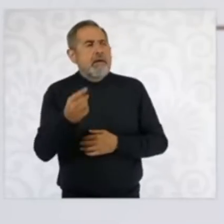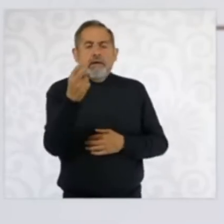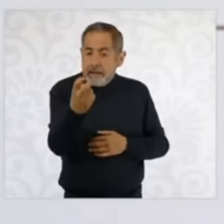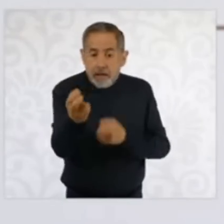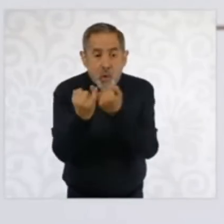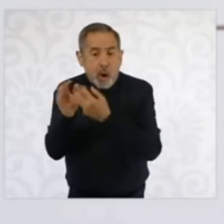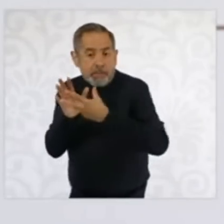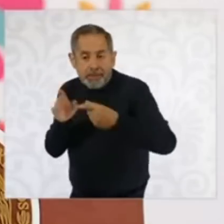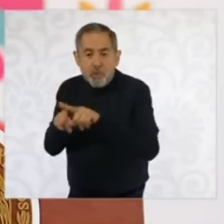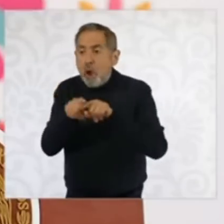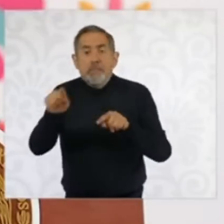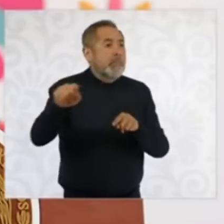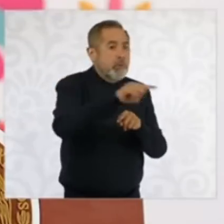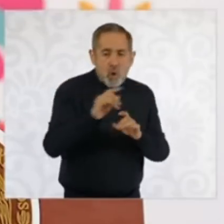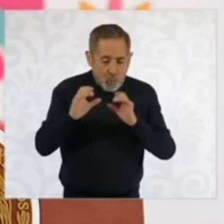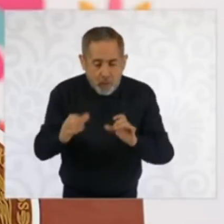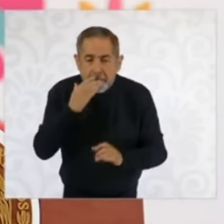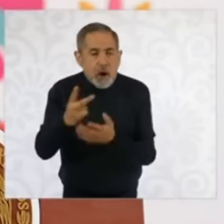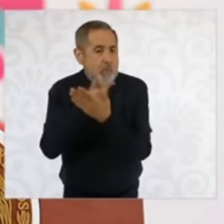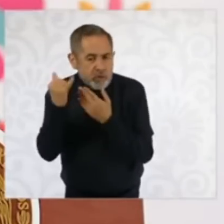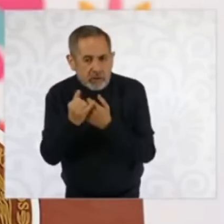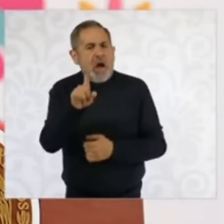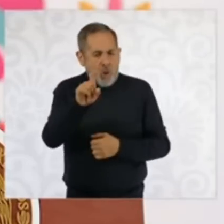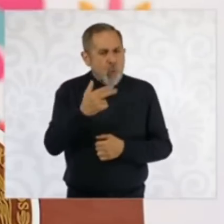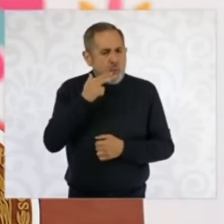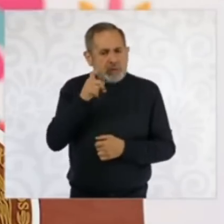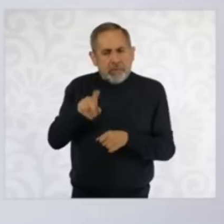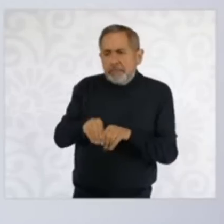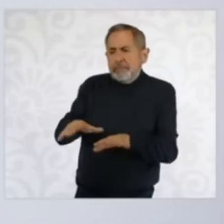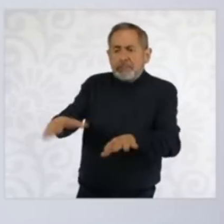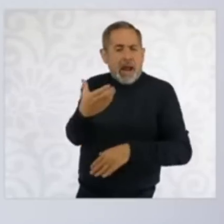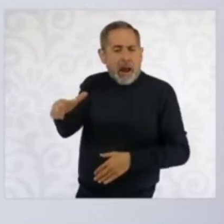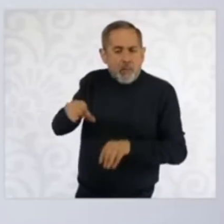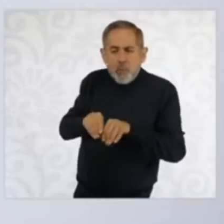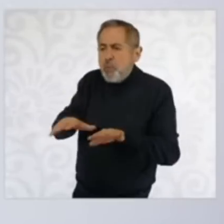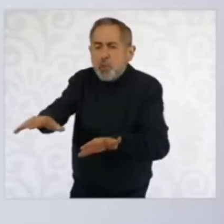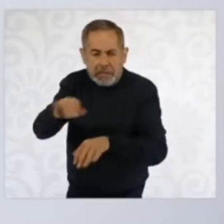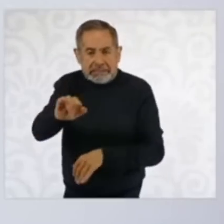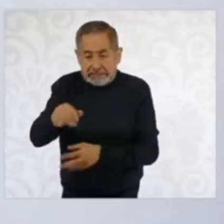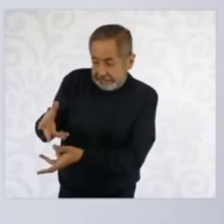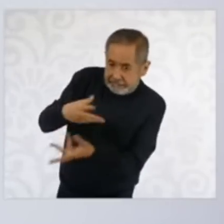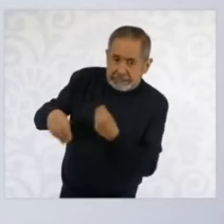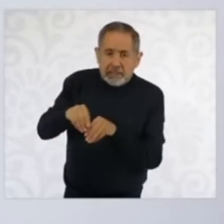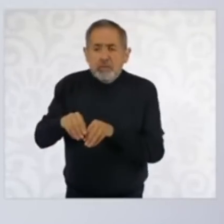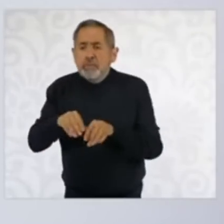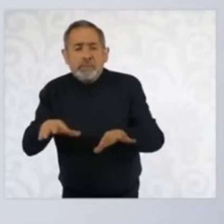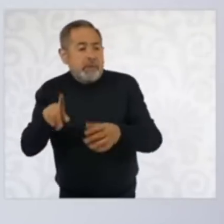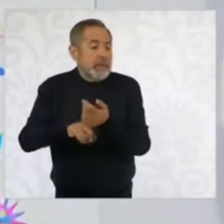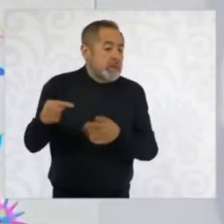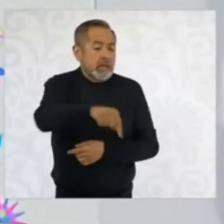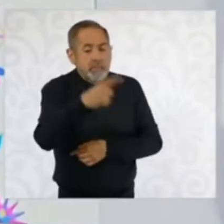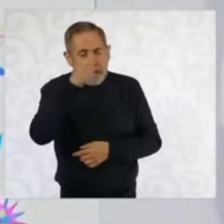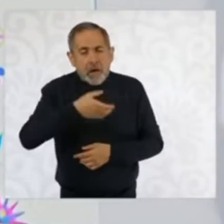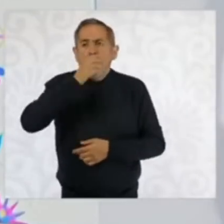desarrollarse acciones para disminuir el agua que se utiliza para riego y esa agua utilizarla para consumo humano. Ese es